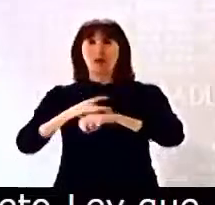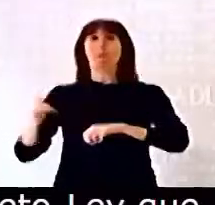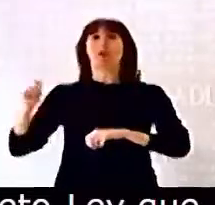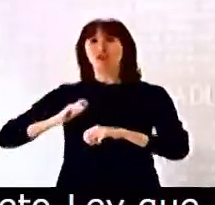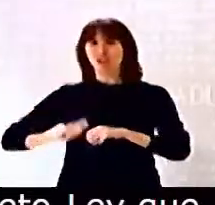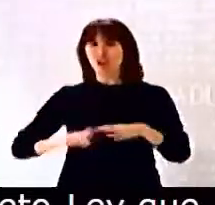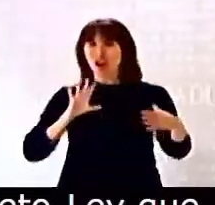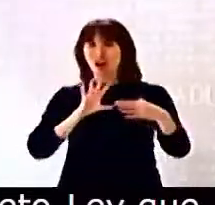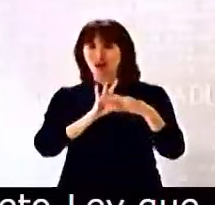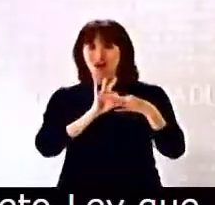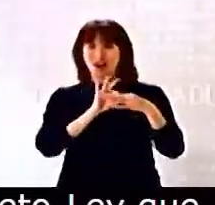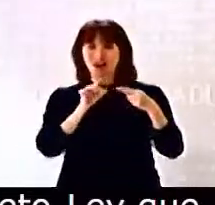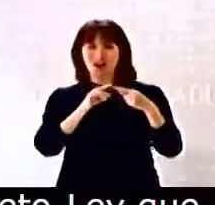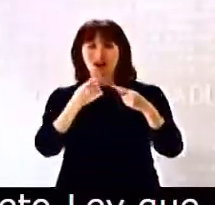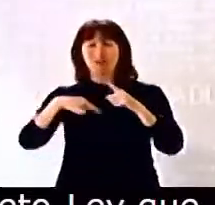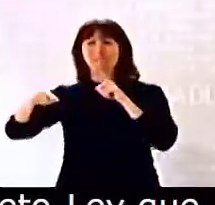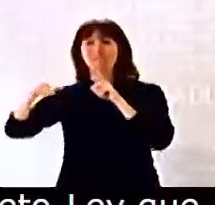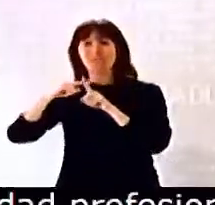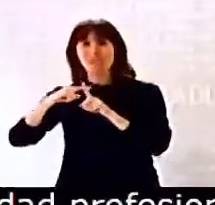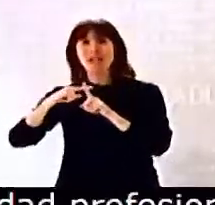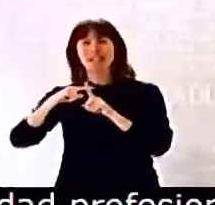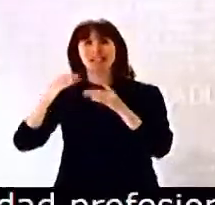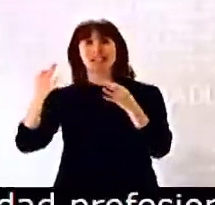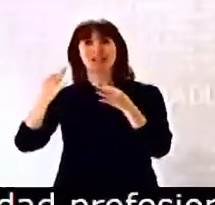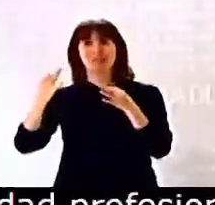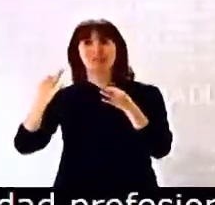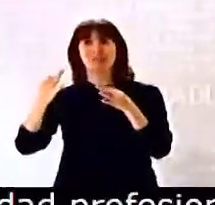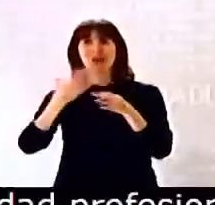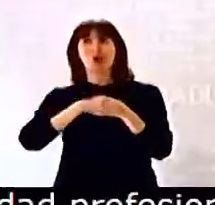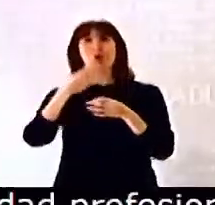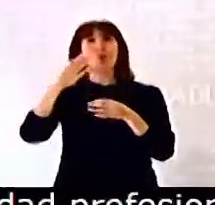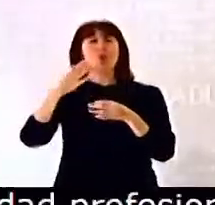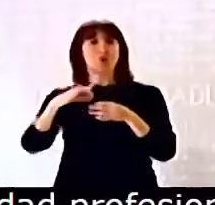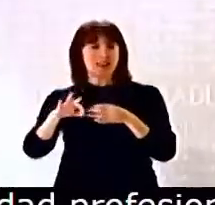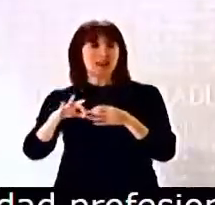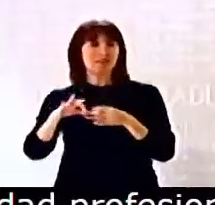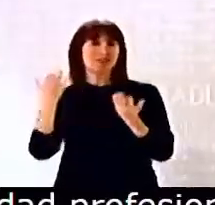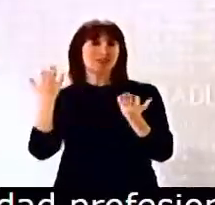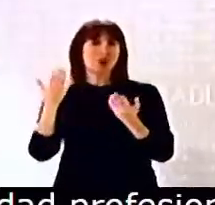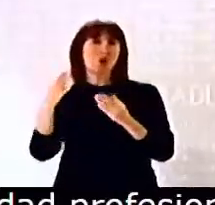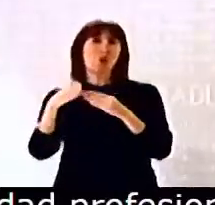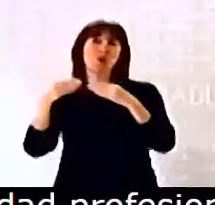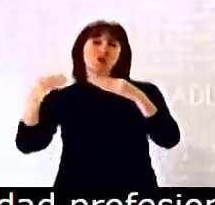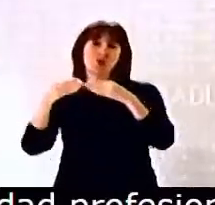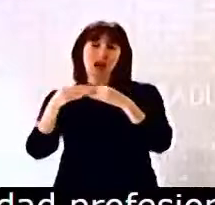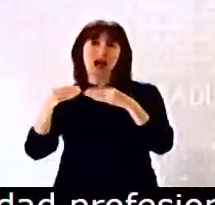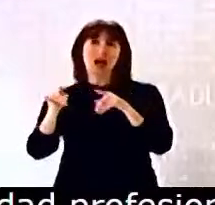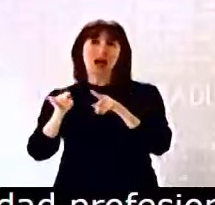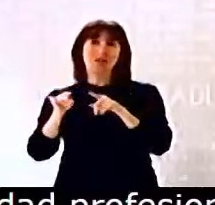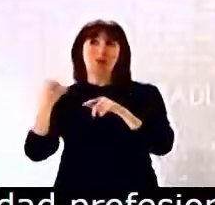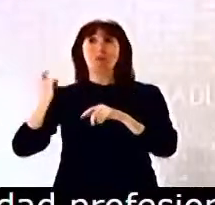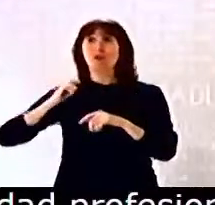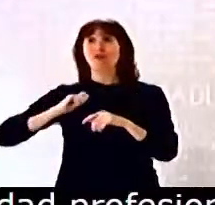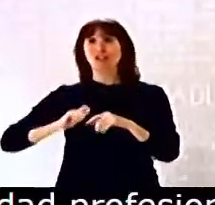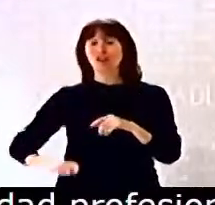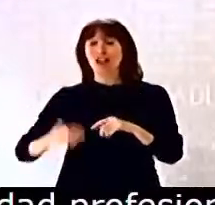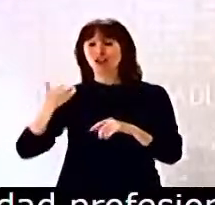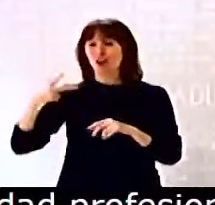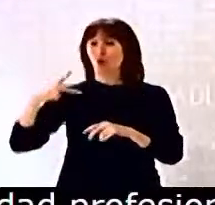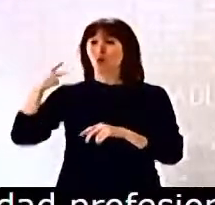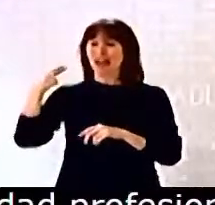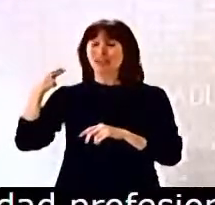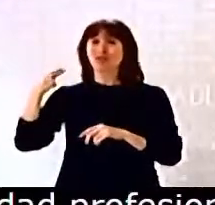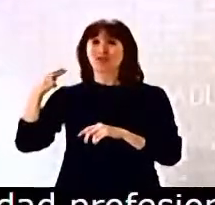profesional y, por otro lado, a que se puedan emplear, por decirlo de alguna manera, a estos profesionales que están